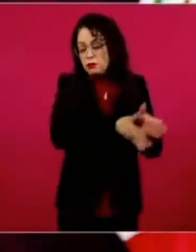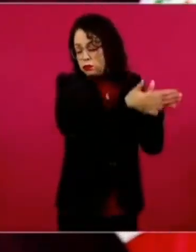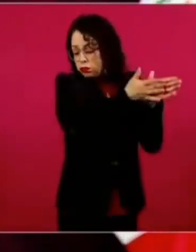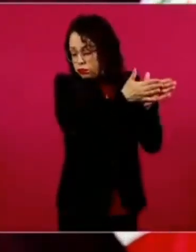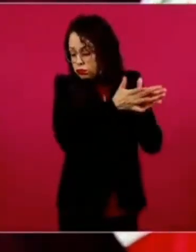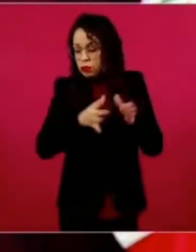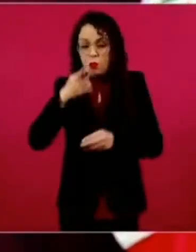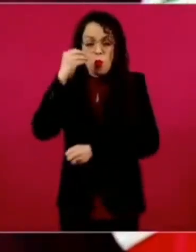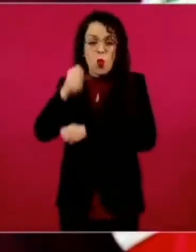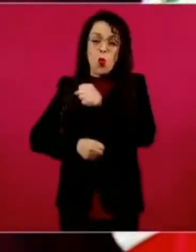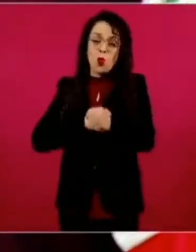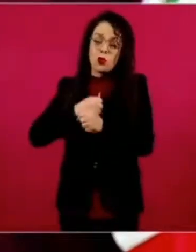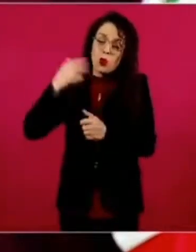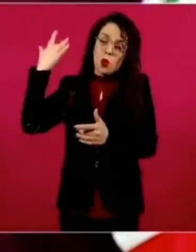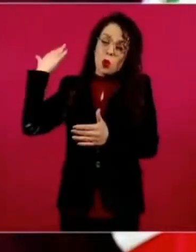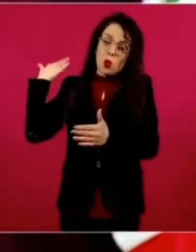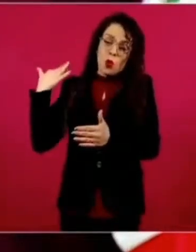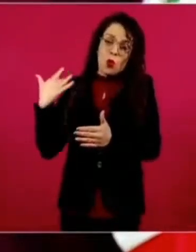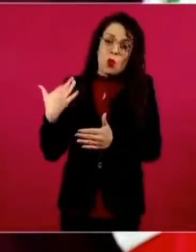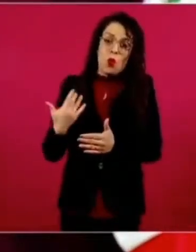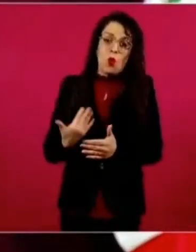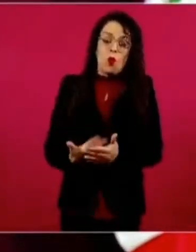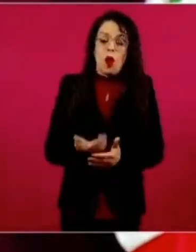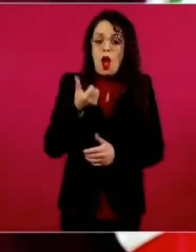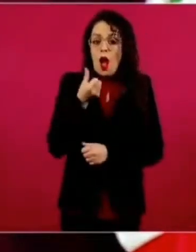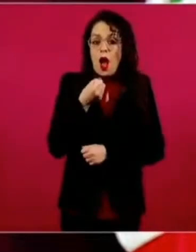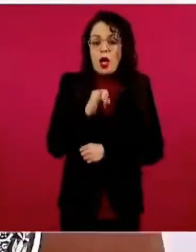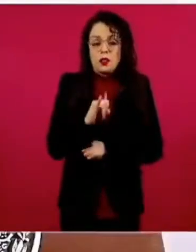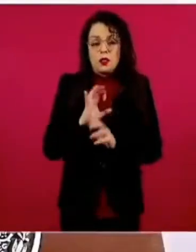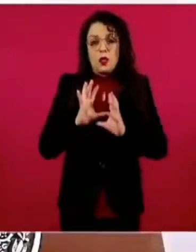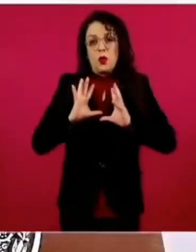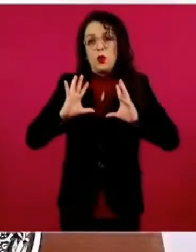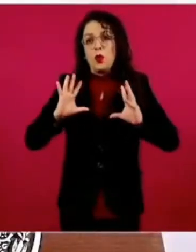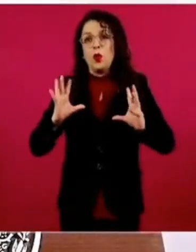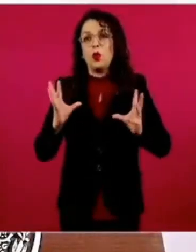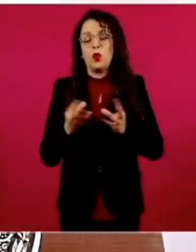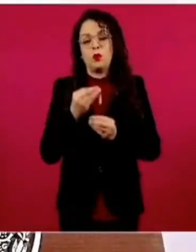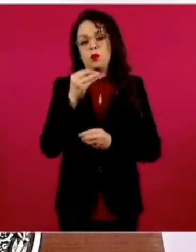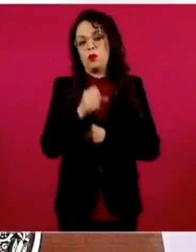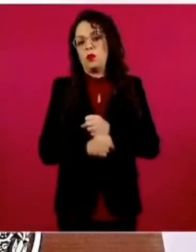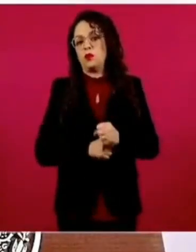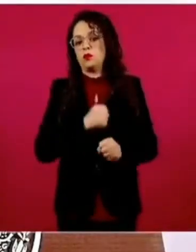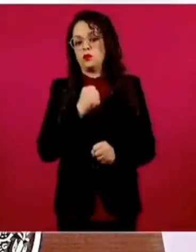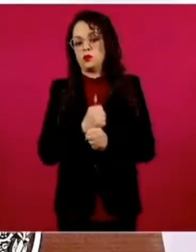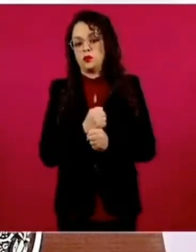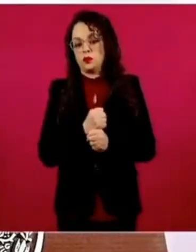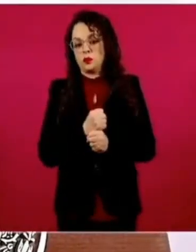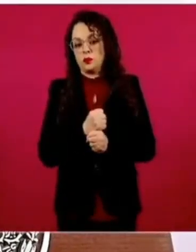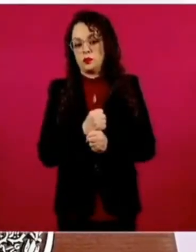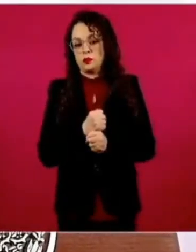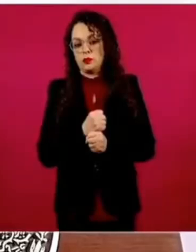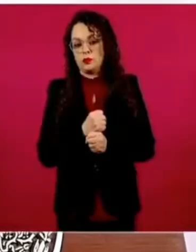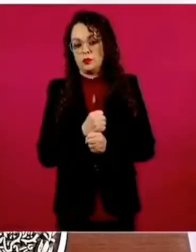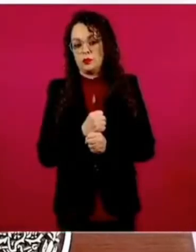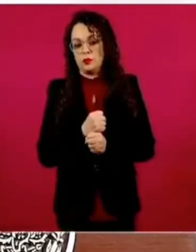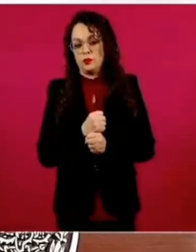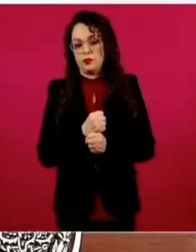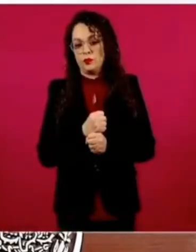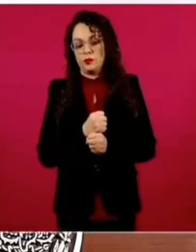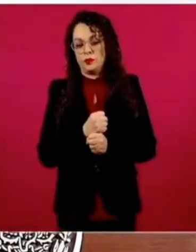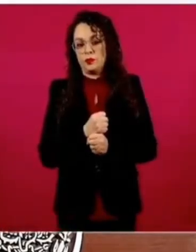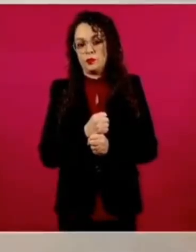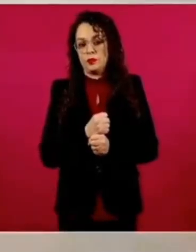donde se le descubre porque es muy difícil que en un